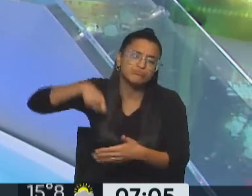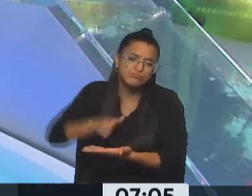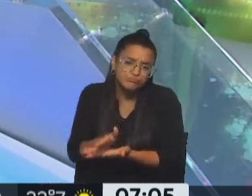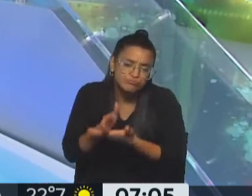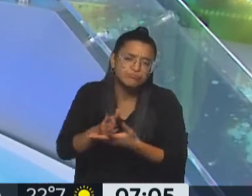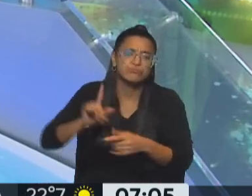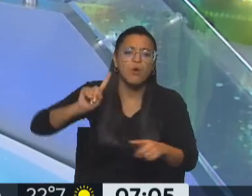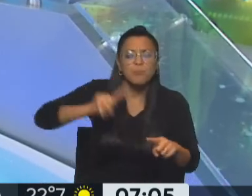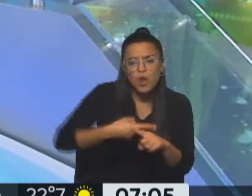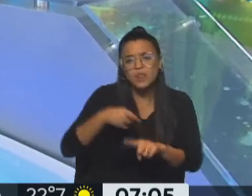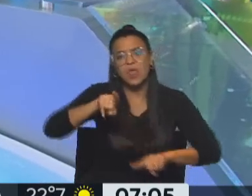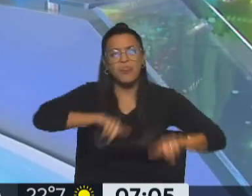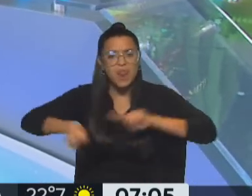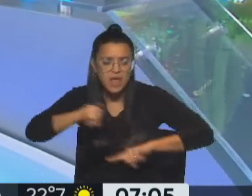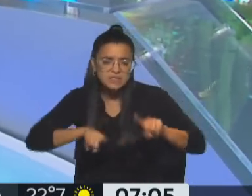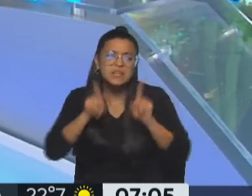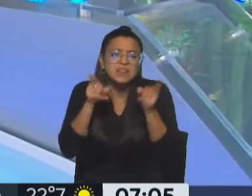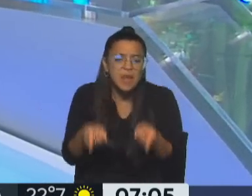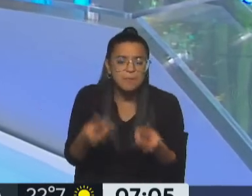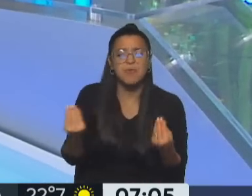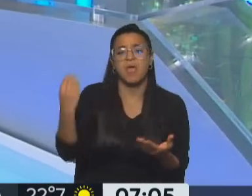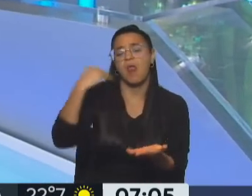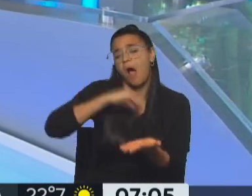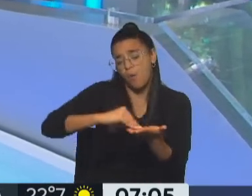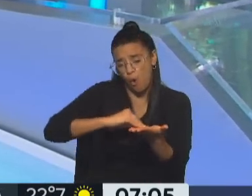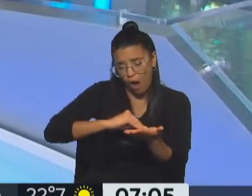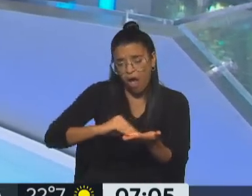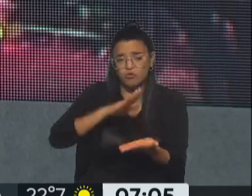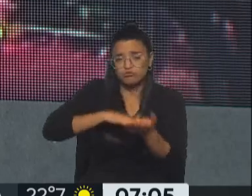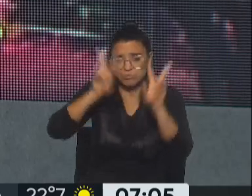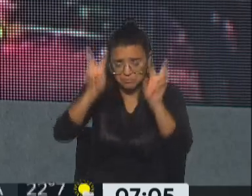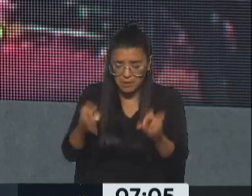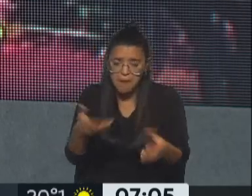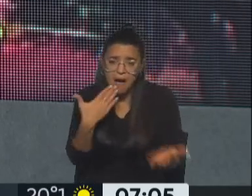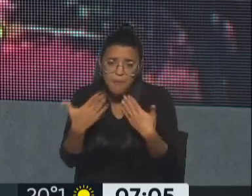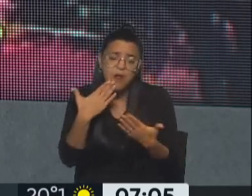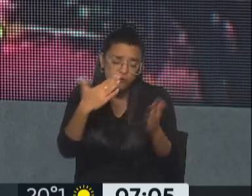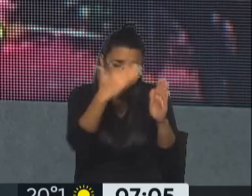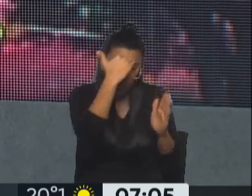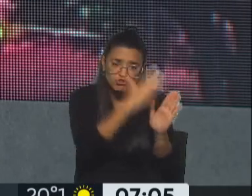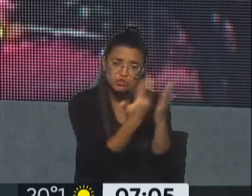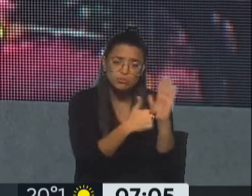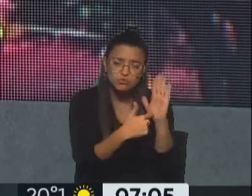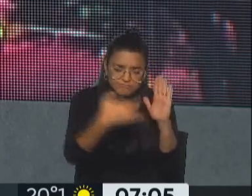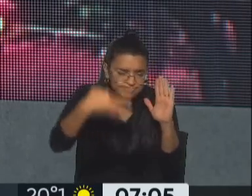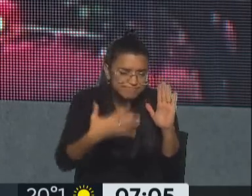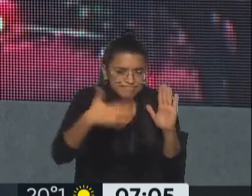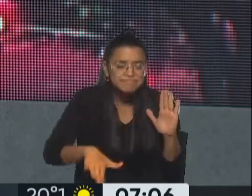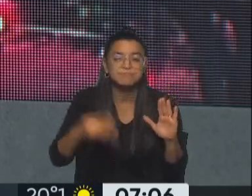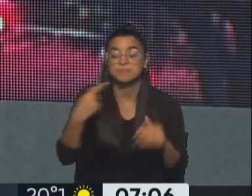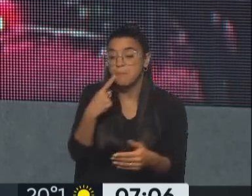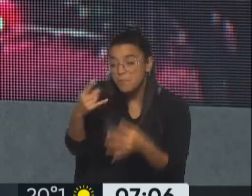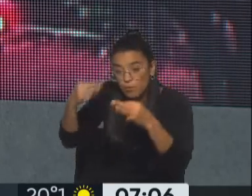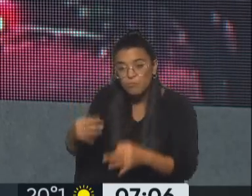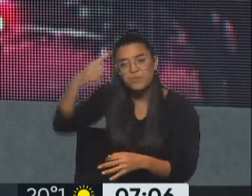política ha hablado, la dirigencia política, también abogados constitucionalistas interpretando justamente la Constitución Nacional. La pregunta puntual es, ¿el fallo de